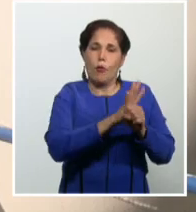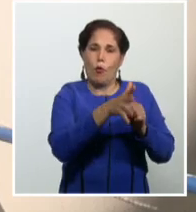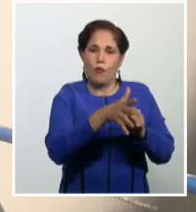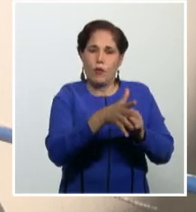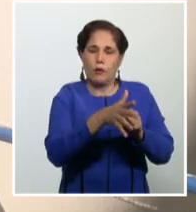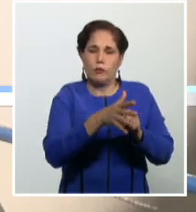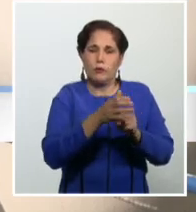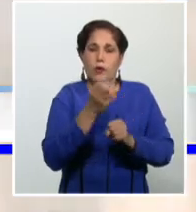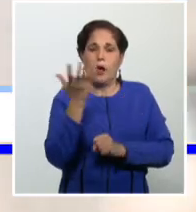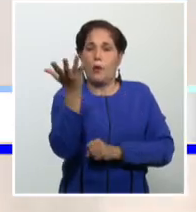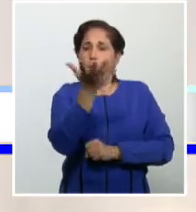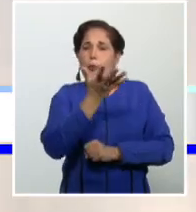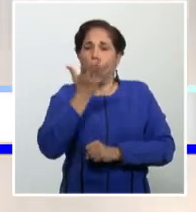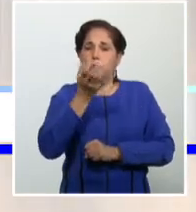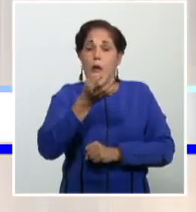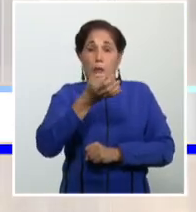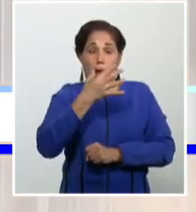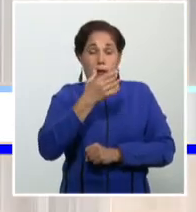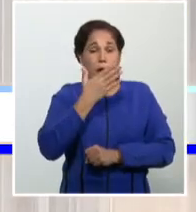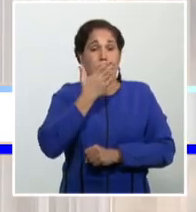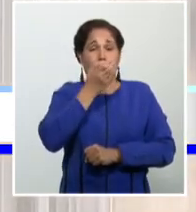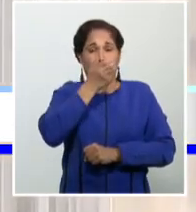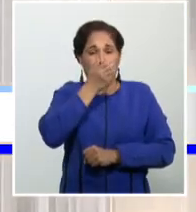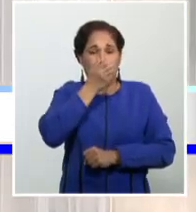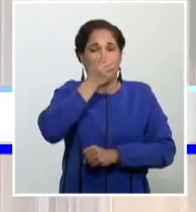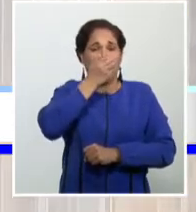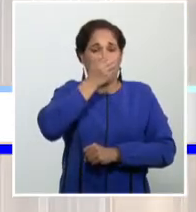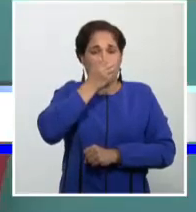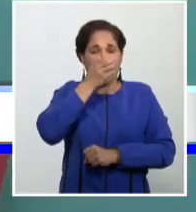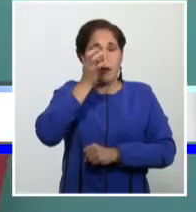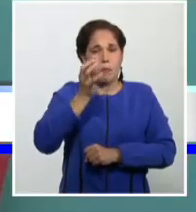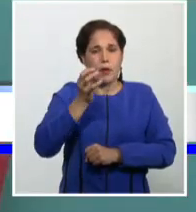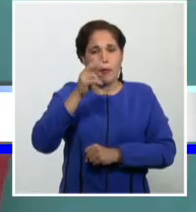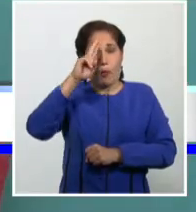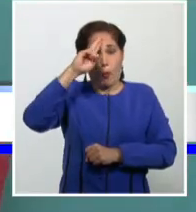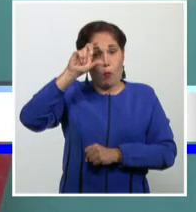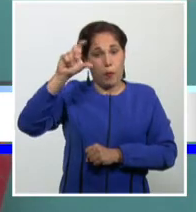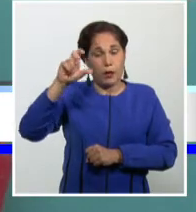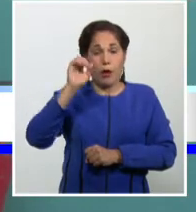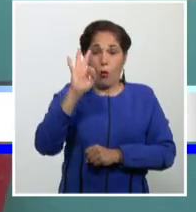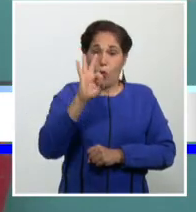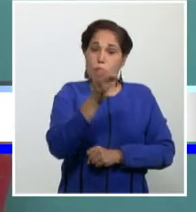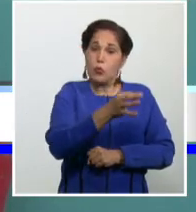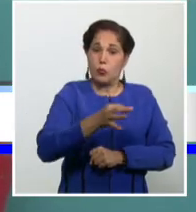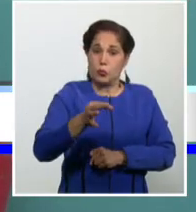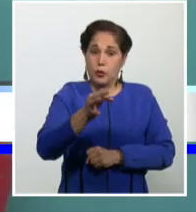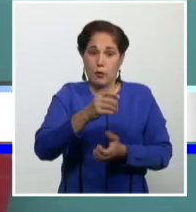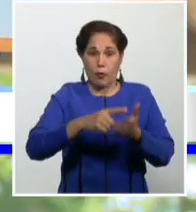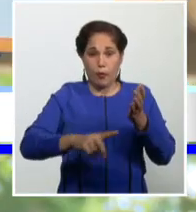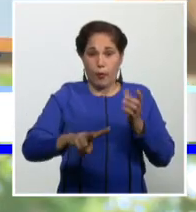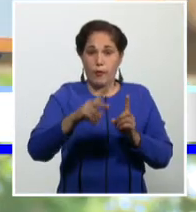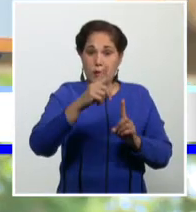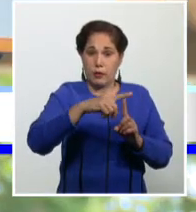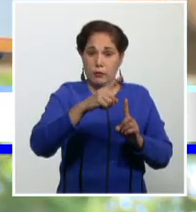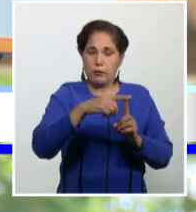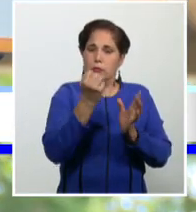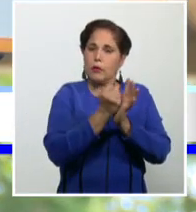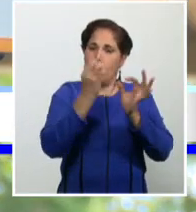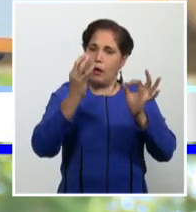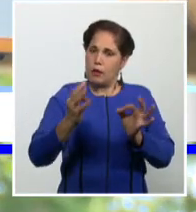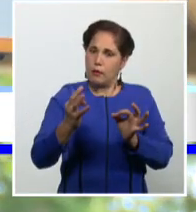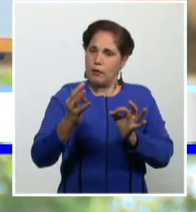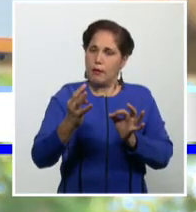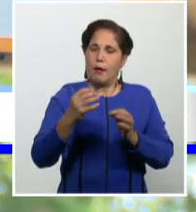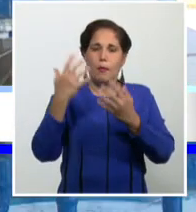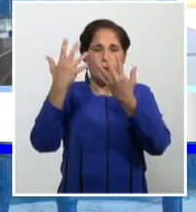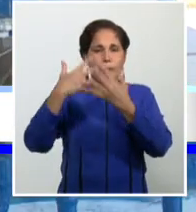El oxígeno medicinal imprescindible para los centros asistenciales de los 8 municipios de la provincia se garantiza en la